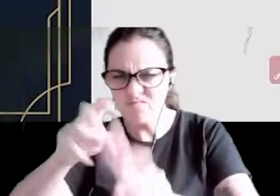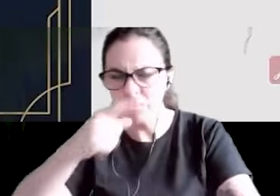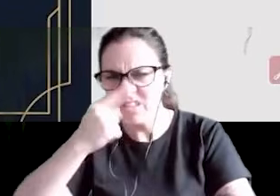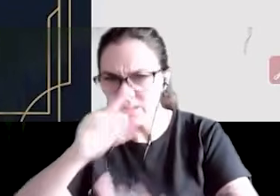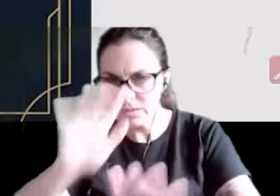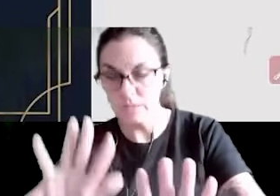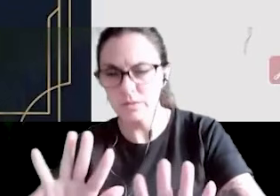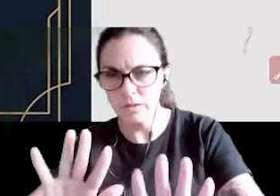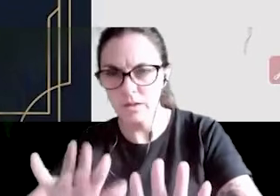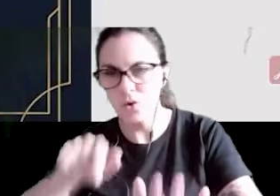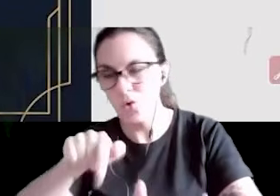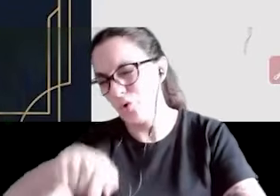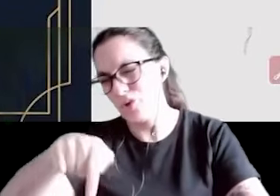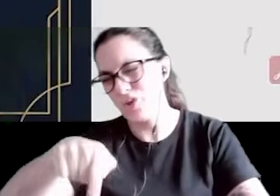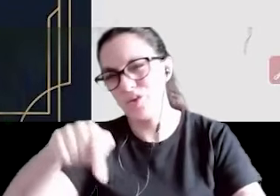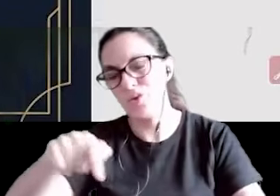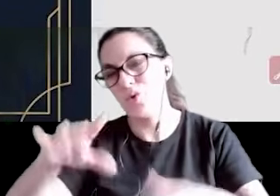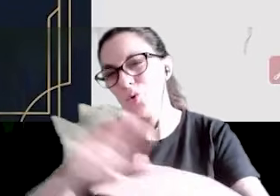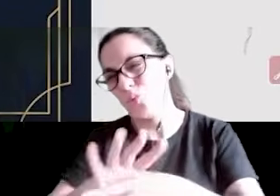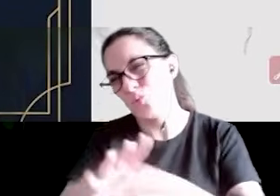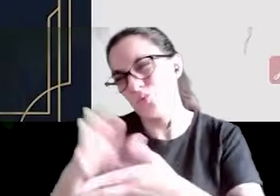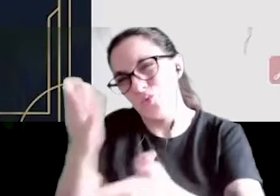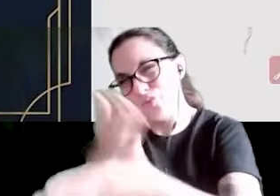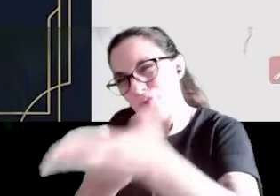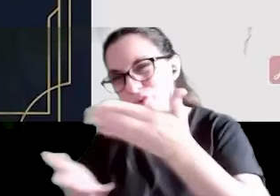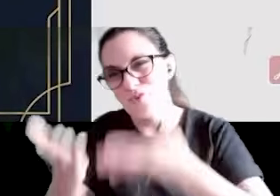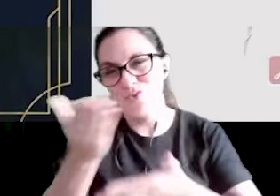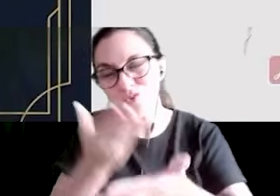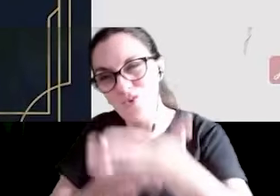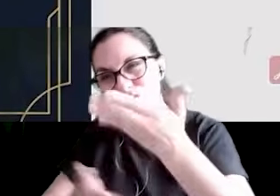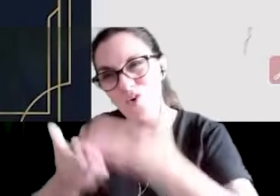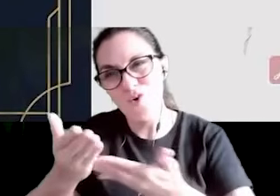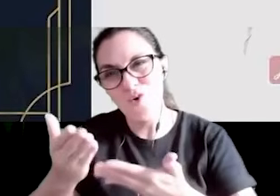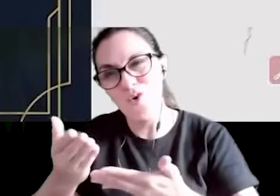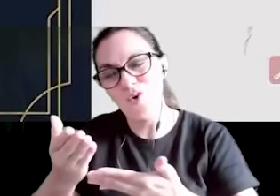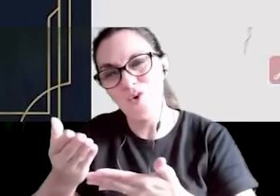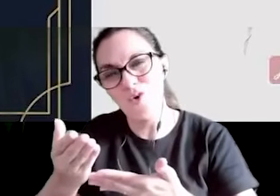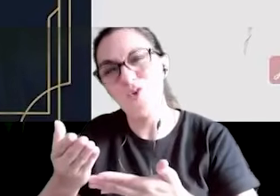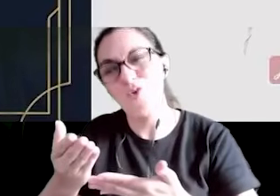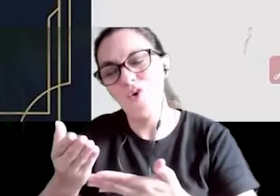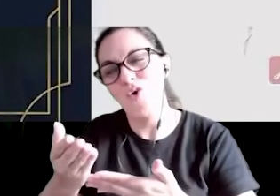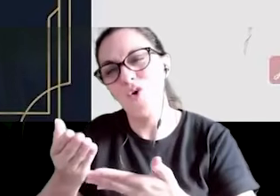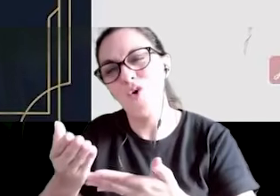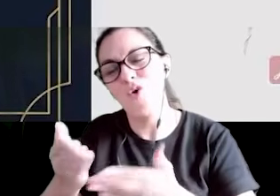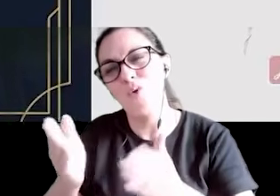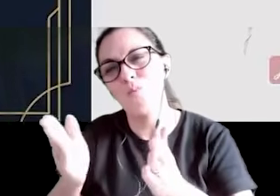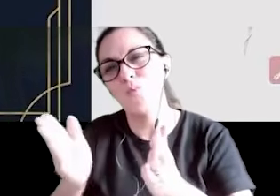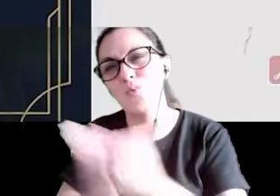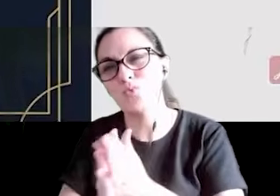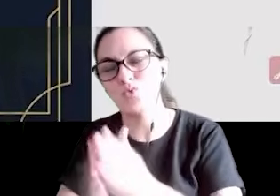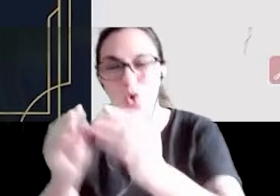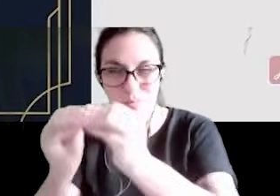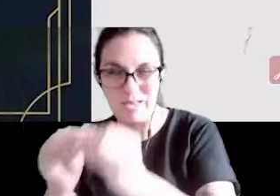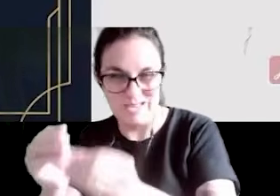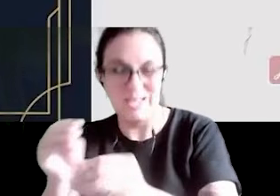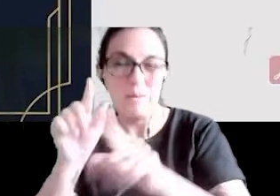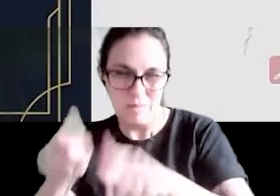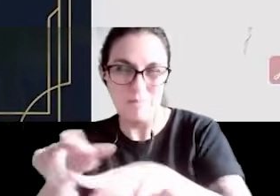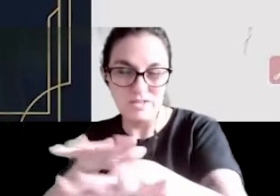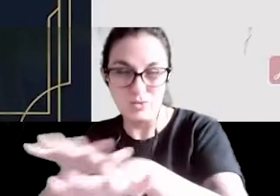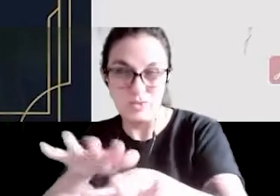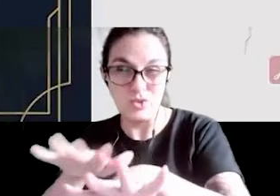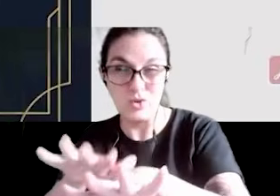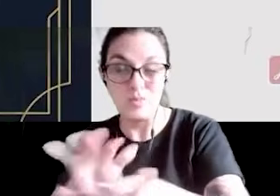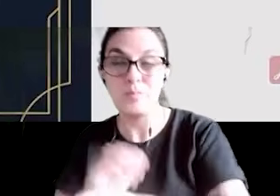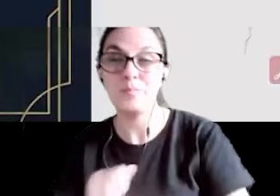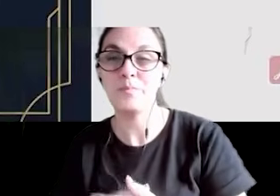hoy hablábamos que esta situación se genera con la mera presentación, no hay que